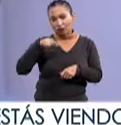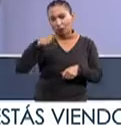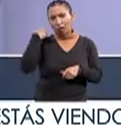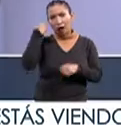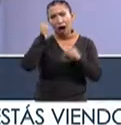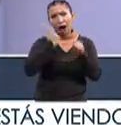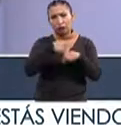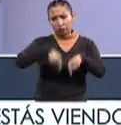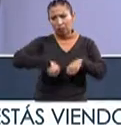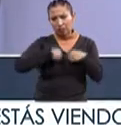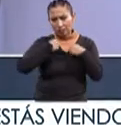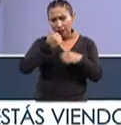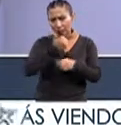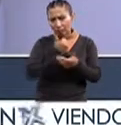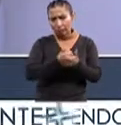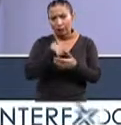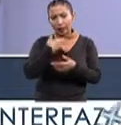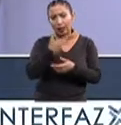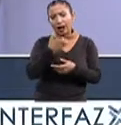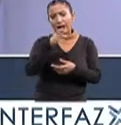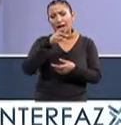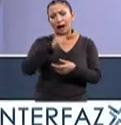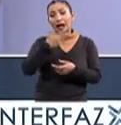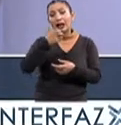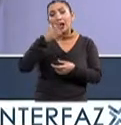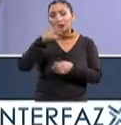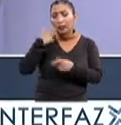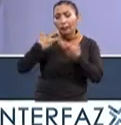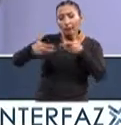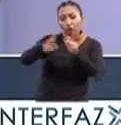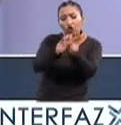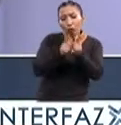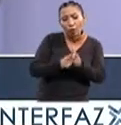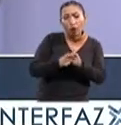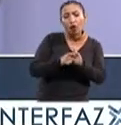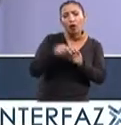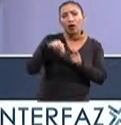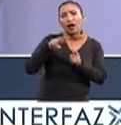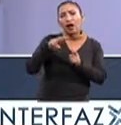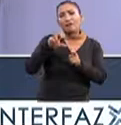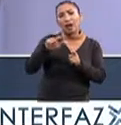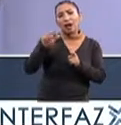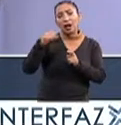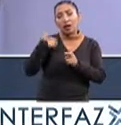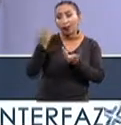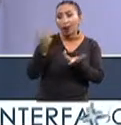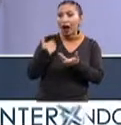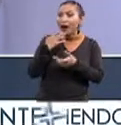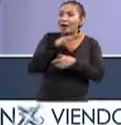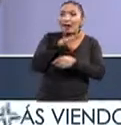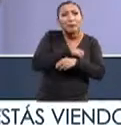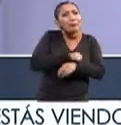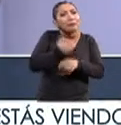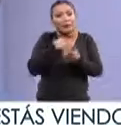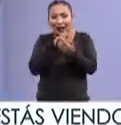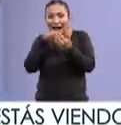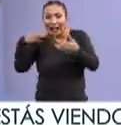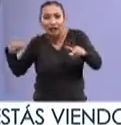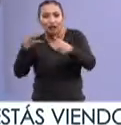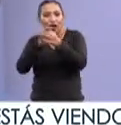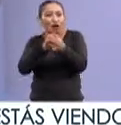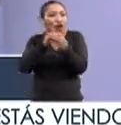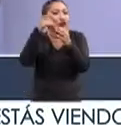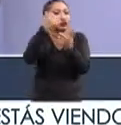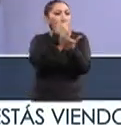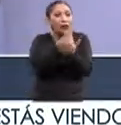aquí en la Ciudad de México, se llama Hernán Hecht. Empezamos esta banda Love Electric y me enamoré con la ciudad, con ellos, con